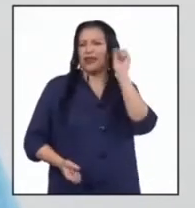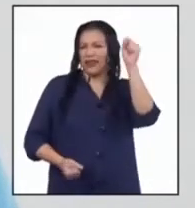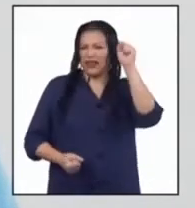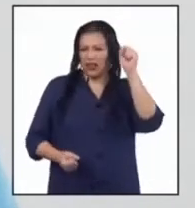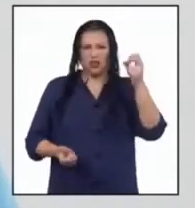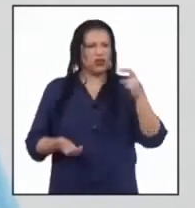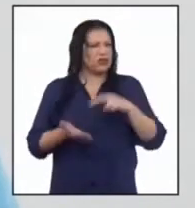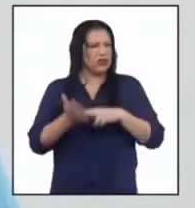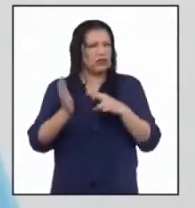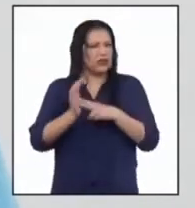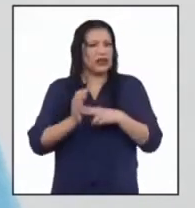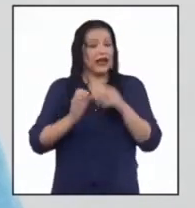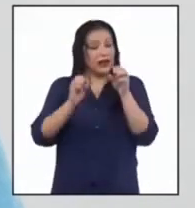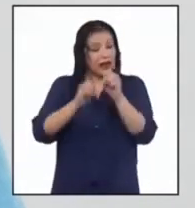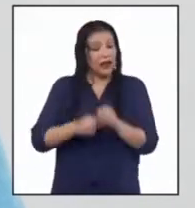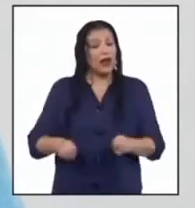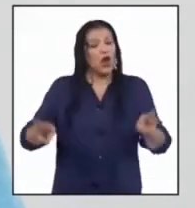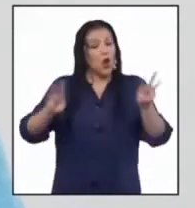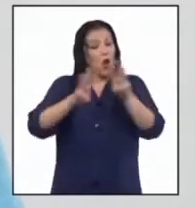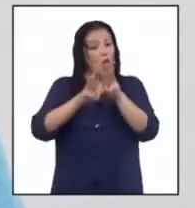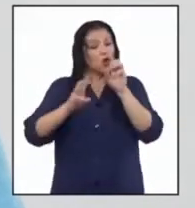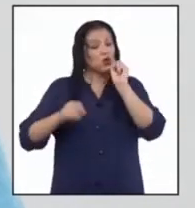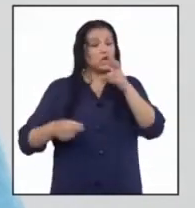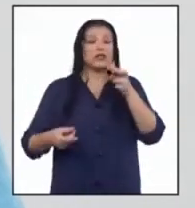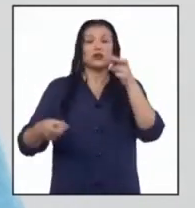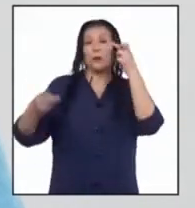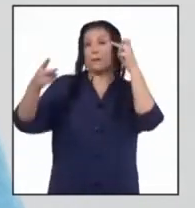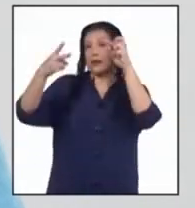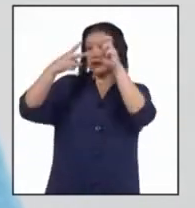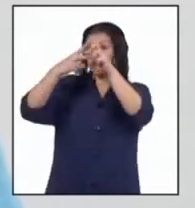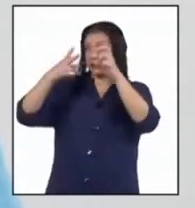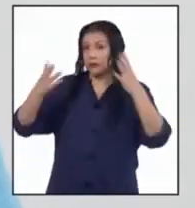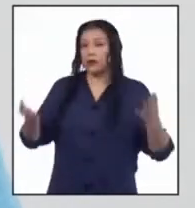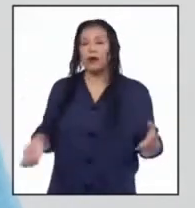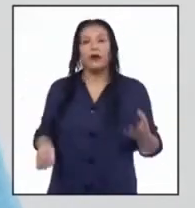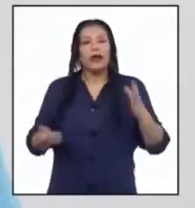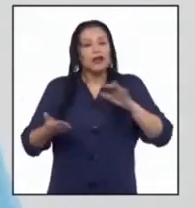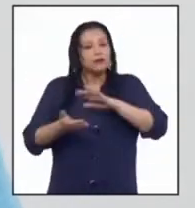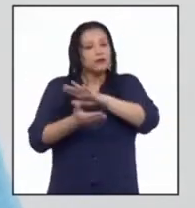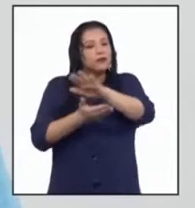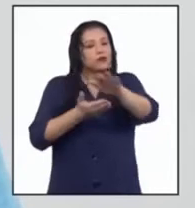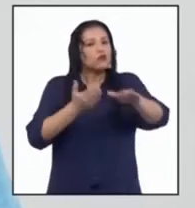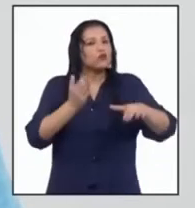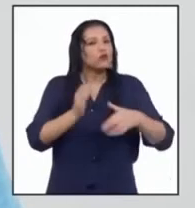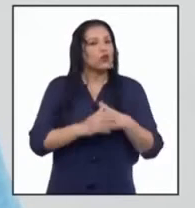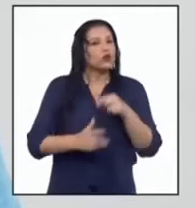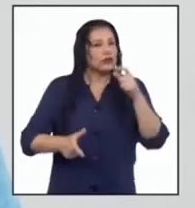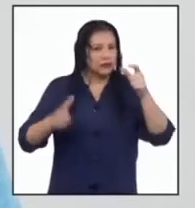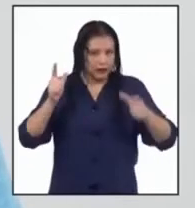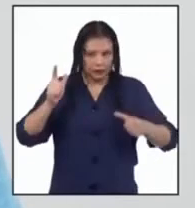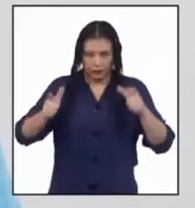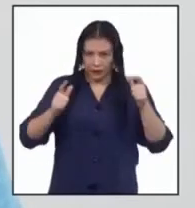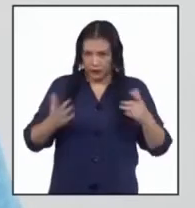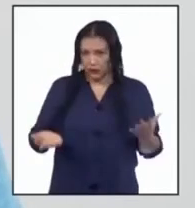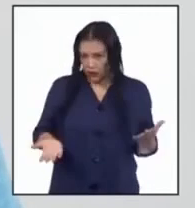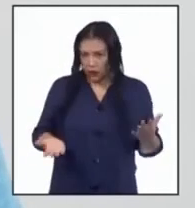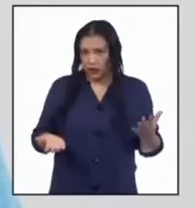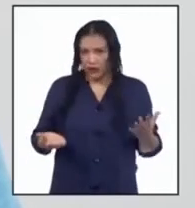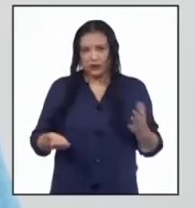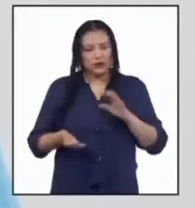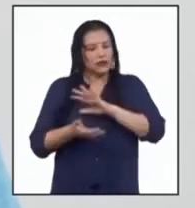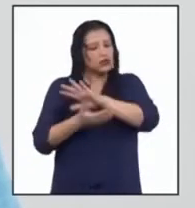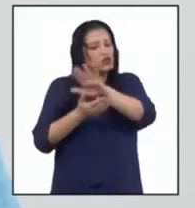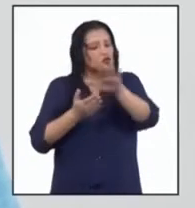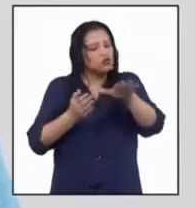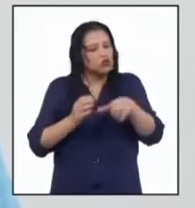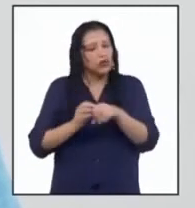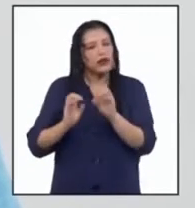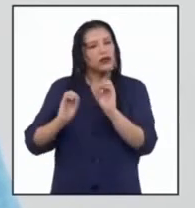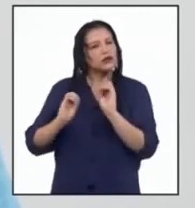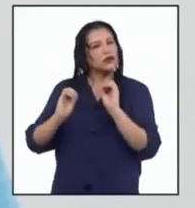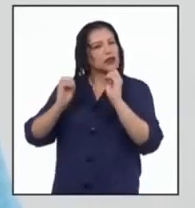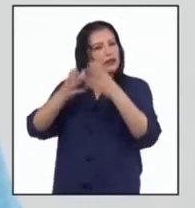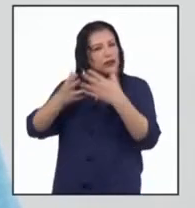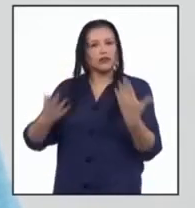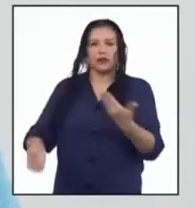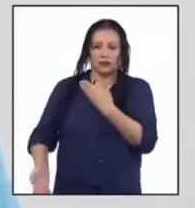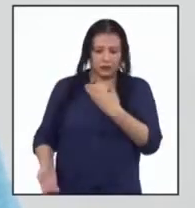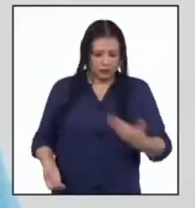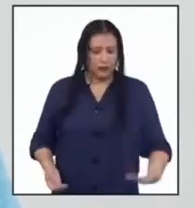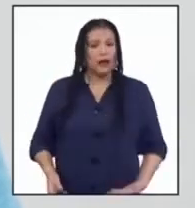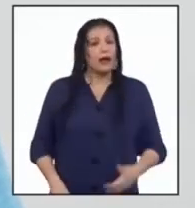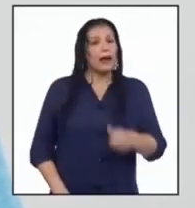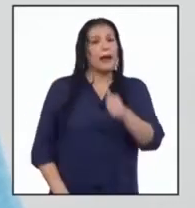la ONU, es un principio por el cual todas las personas y todas las instituciones